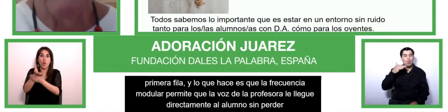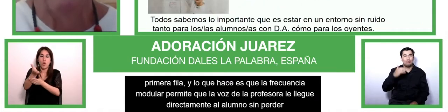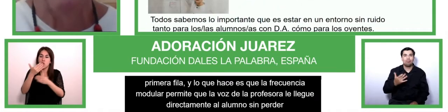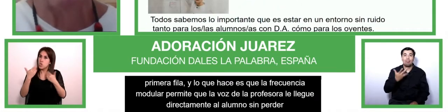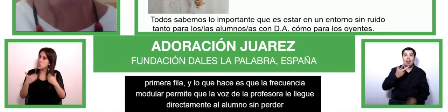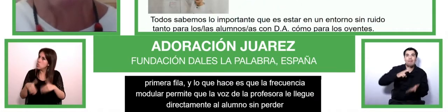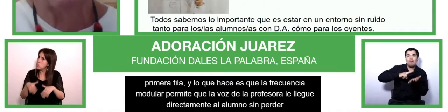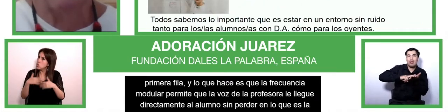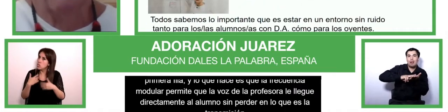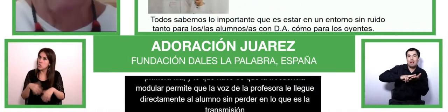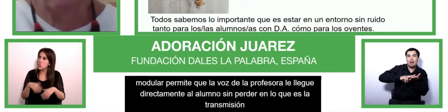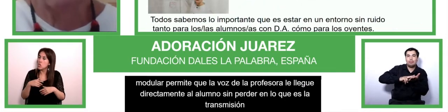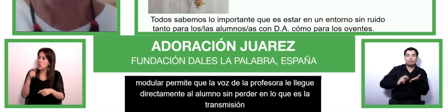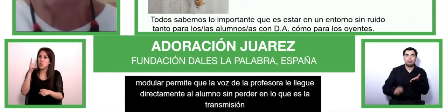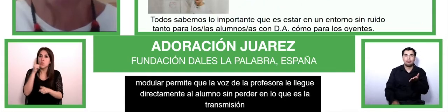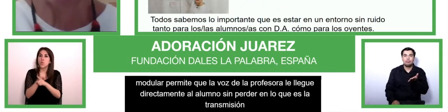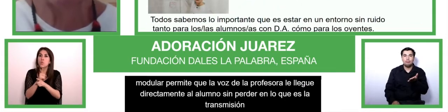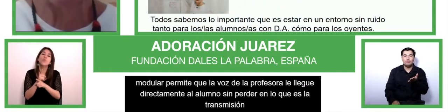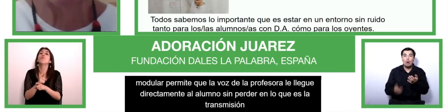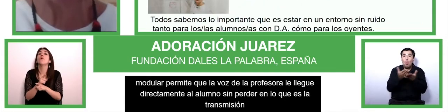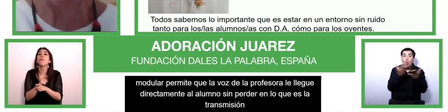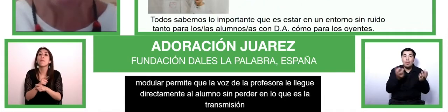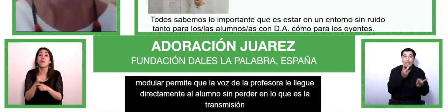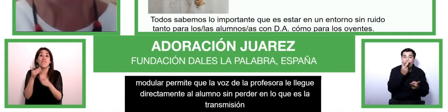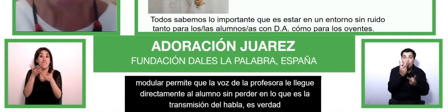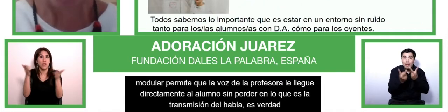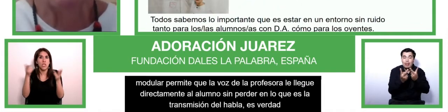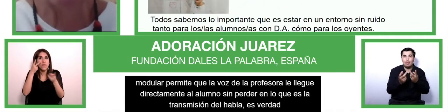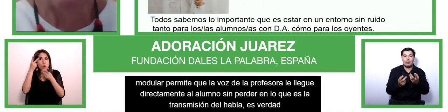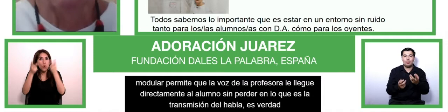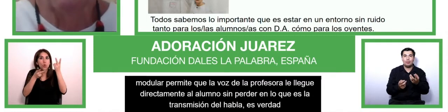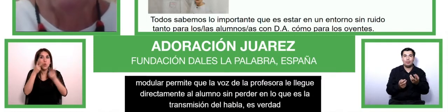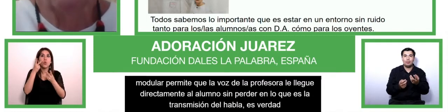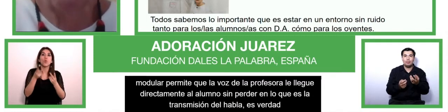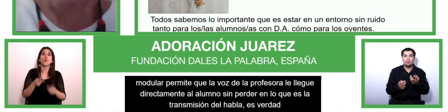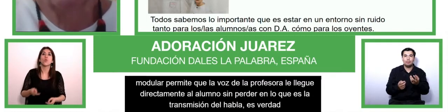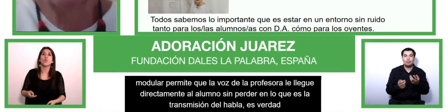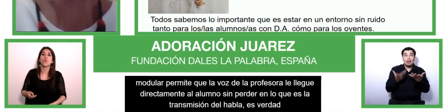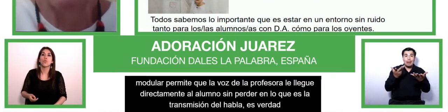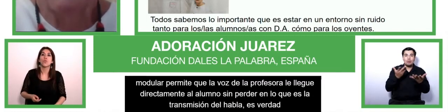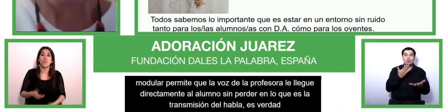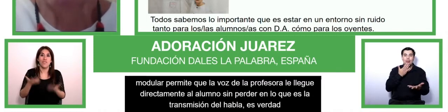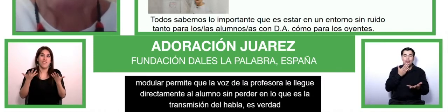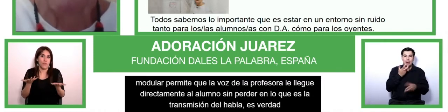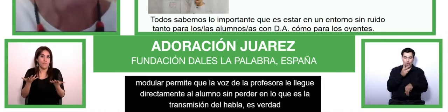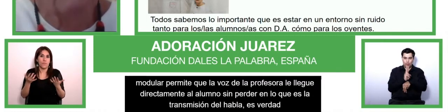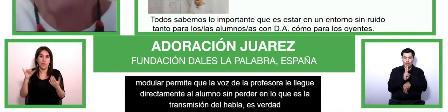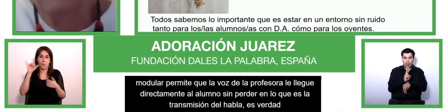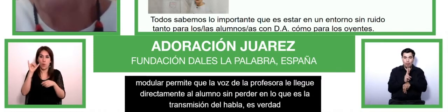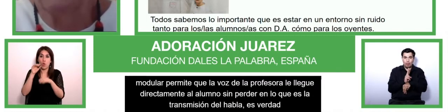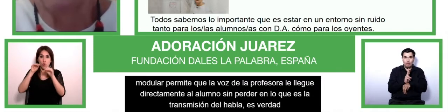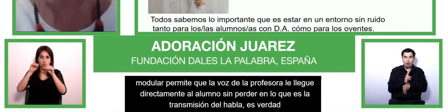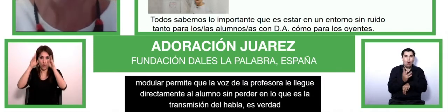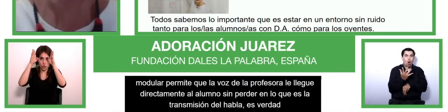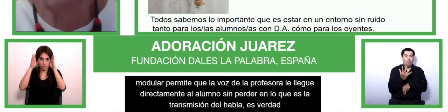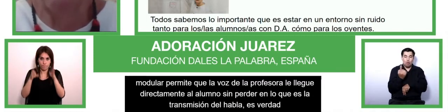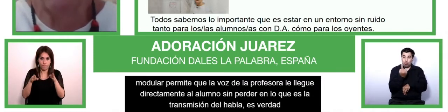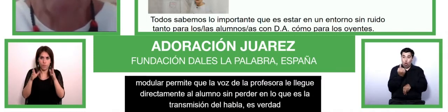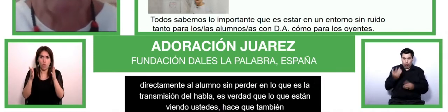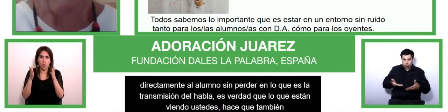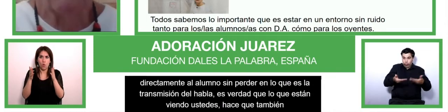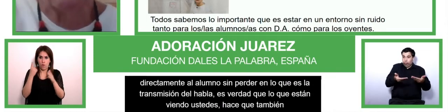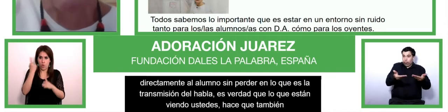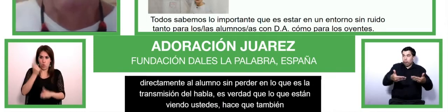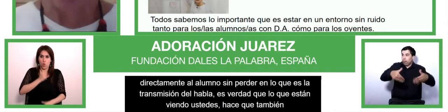verdad que lo están viendo ustedes, que eso hace que también los profesores se tengan que entrenar y les damos el espacio y les damos